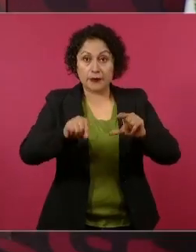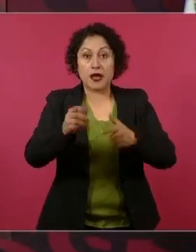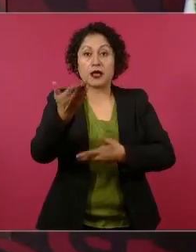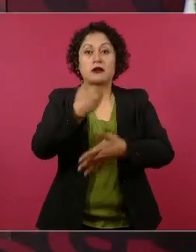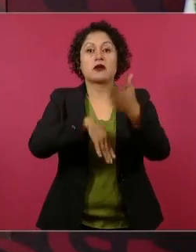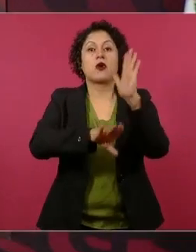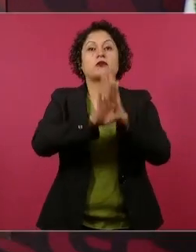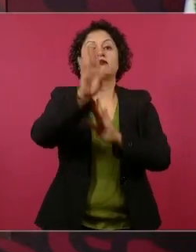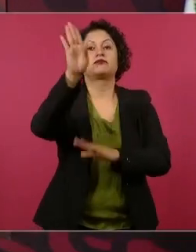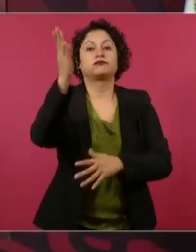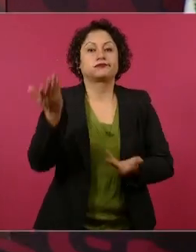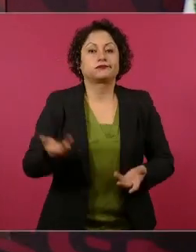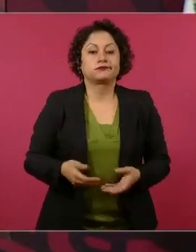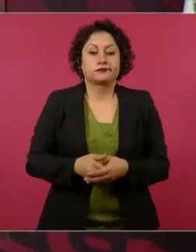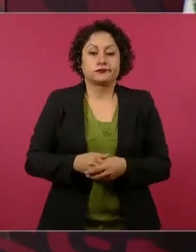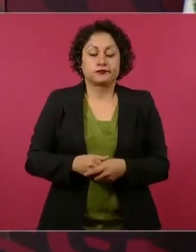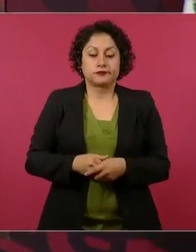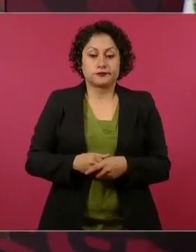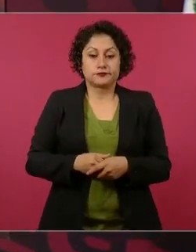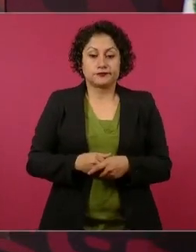¿no?